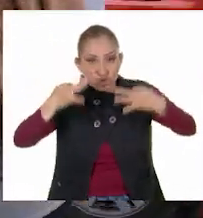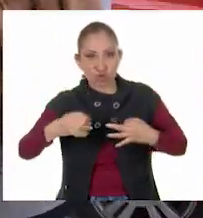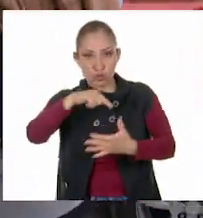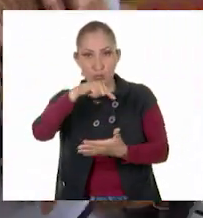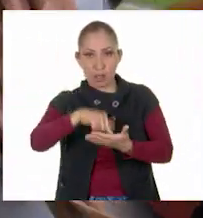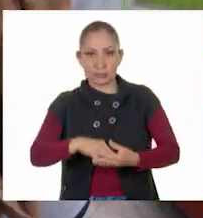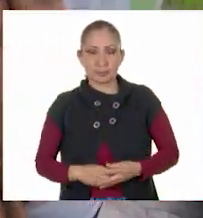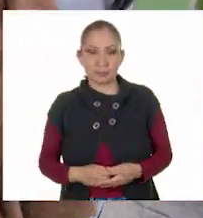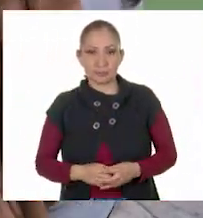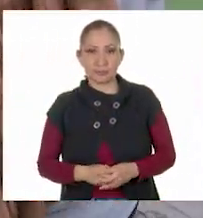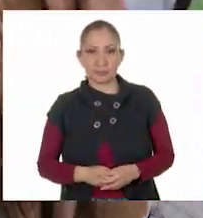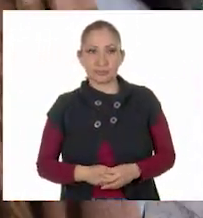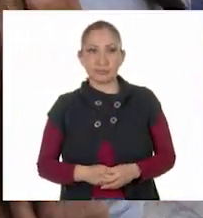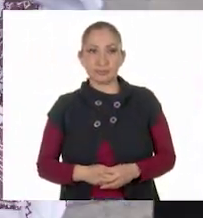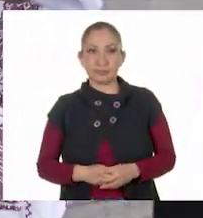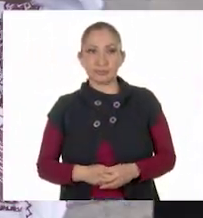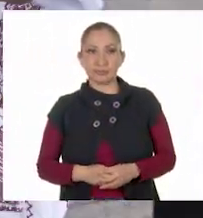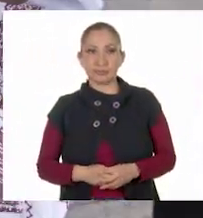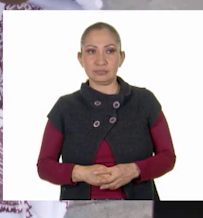autóctono.